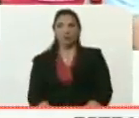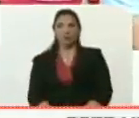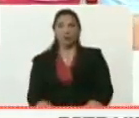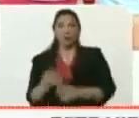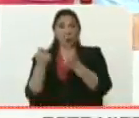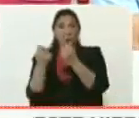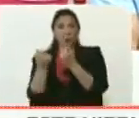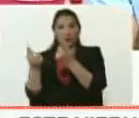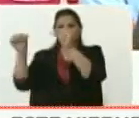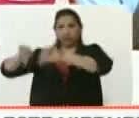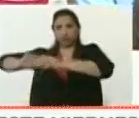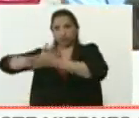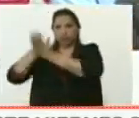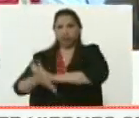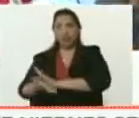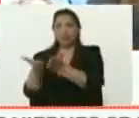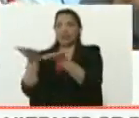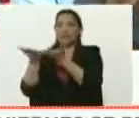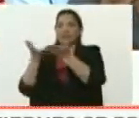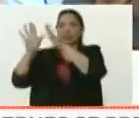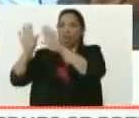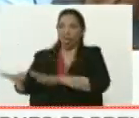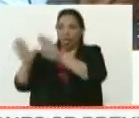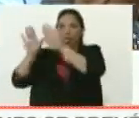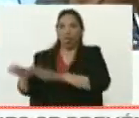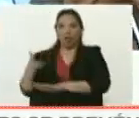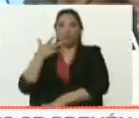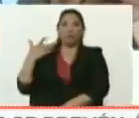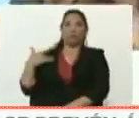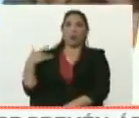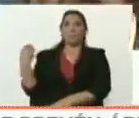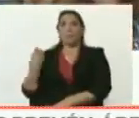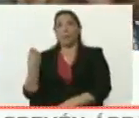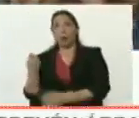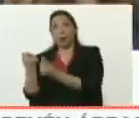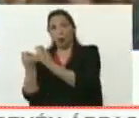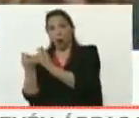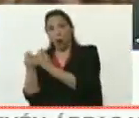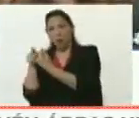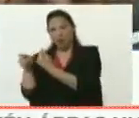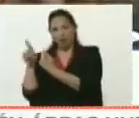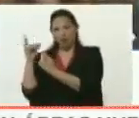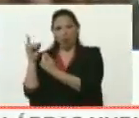economía destruida al servicio solamente de las élites económicas.